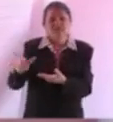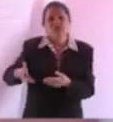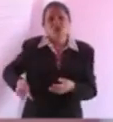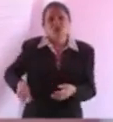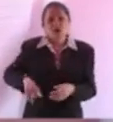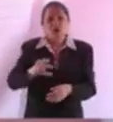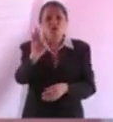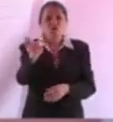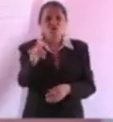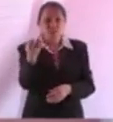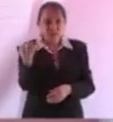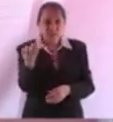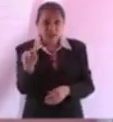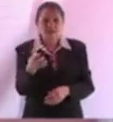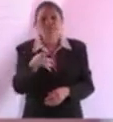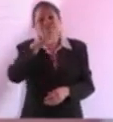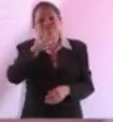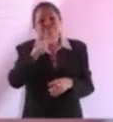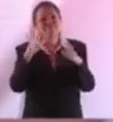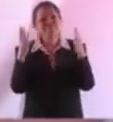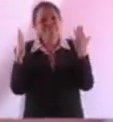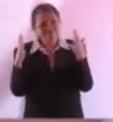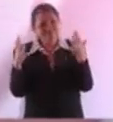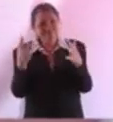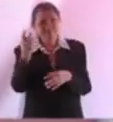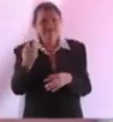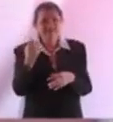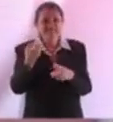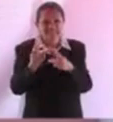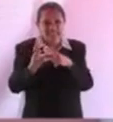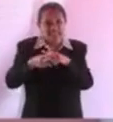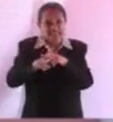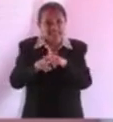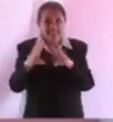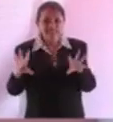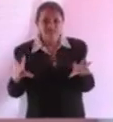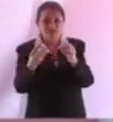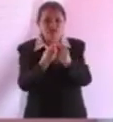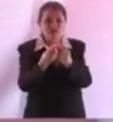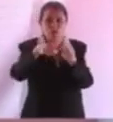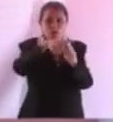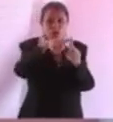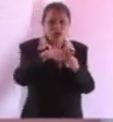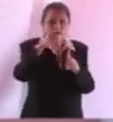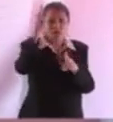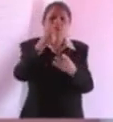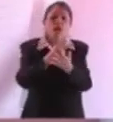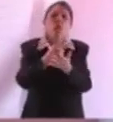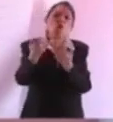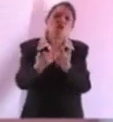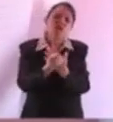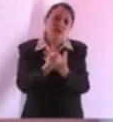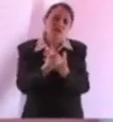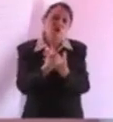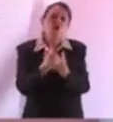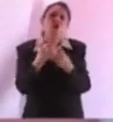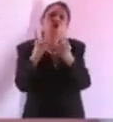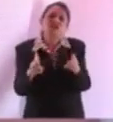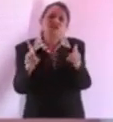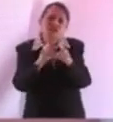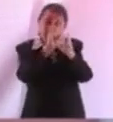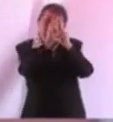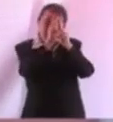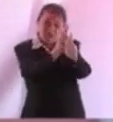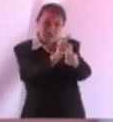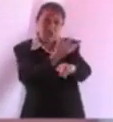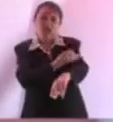y celebro esta iniciativa que viene a sumar al proyecto de identificación de miles de familias en nuestro estado. Los invito a hacer uso